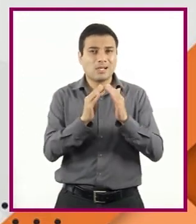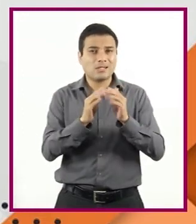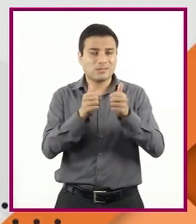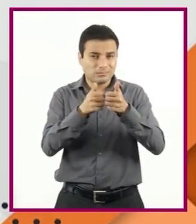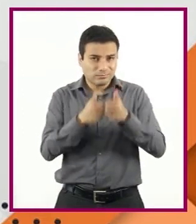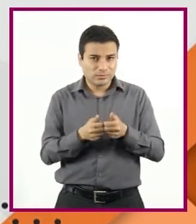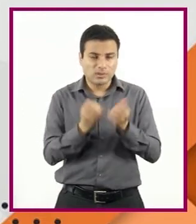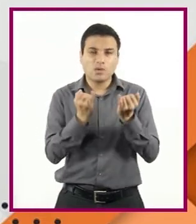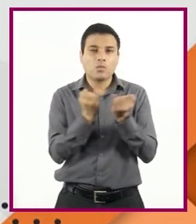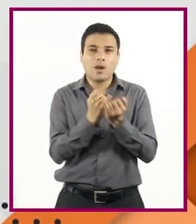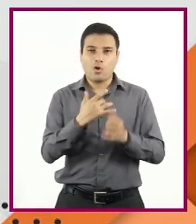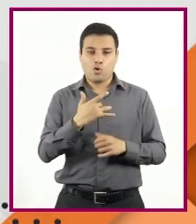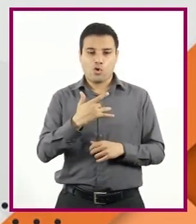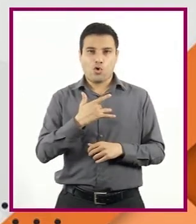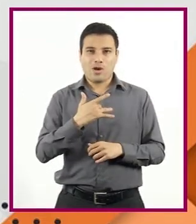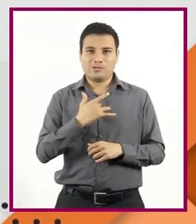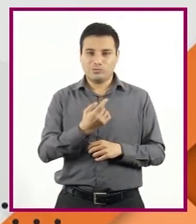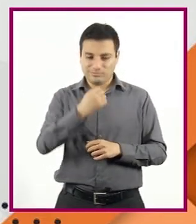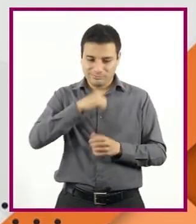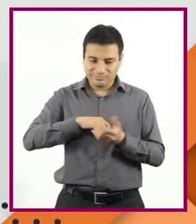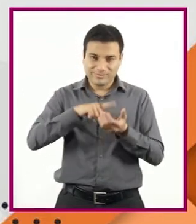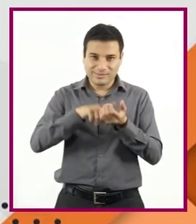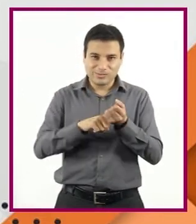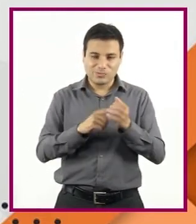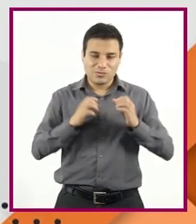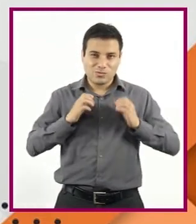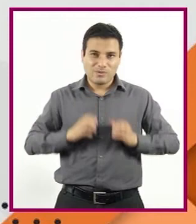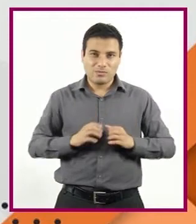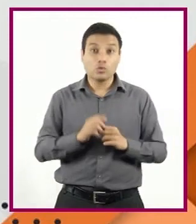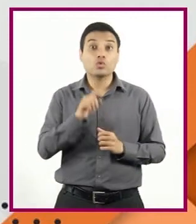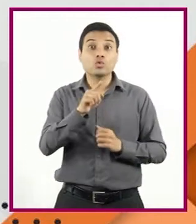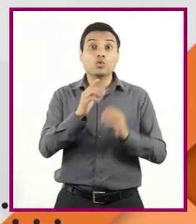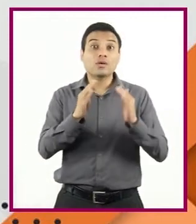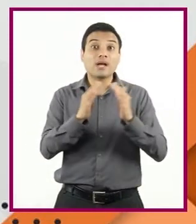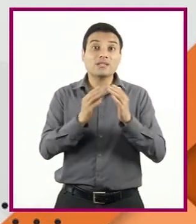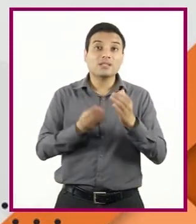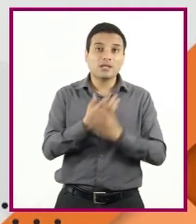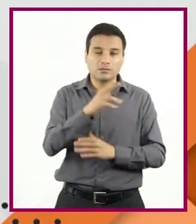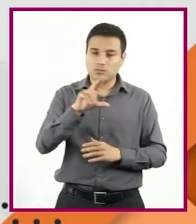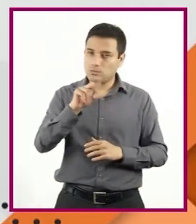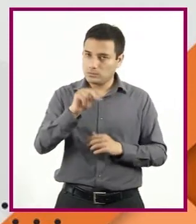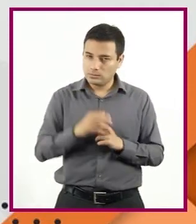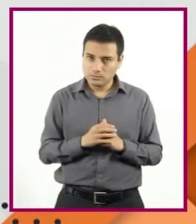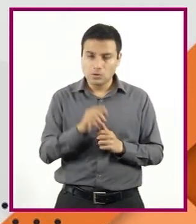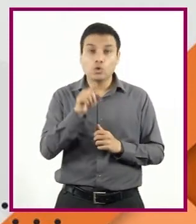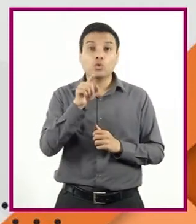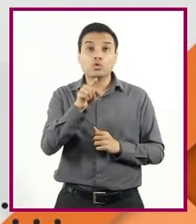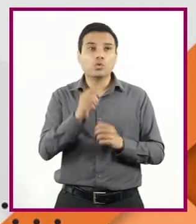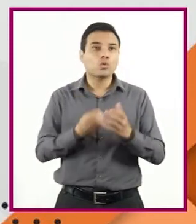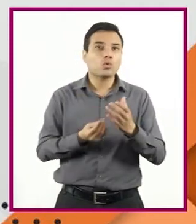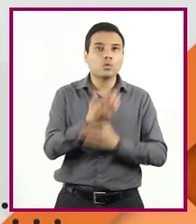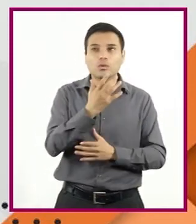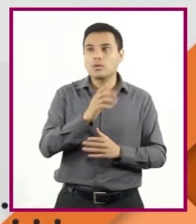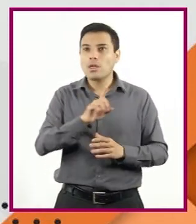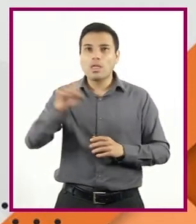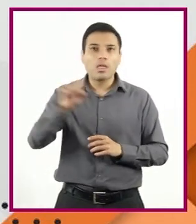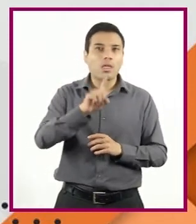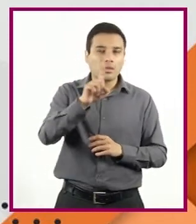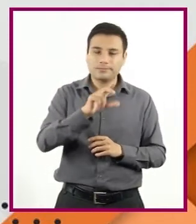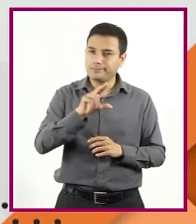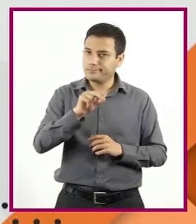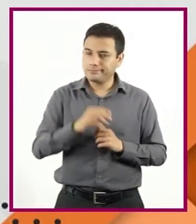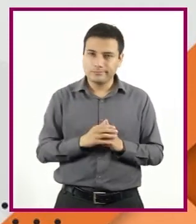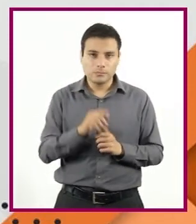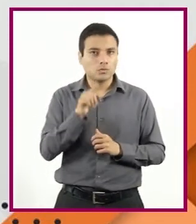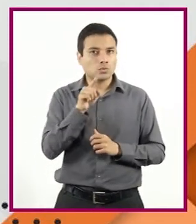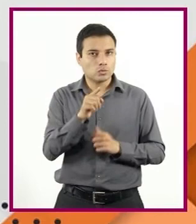corazón dentro del cuerpo. No habéis de andar fuera de ella. No habéis de tener costumbre de ir a ninguna parte.